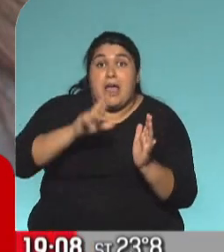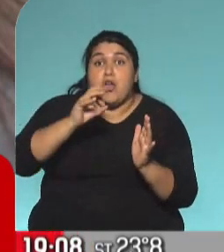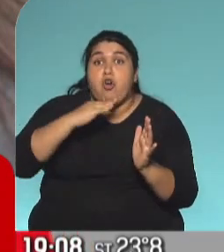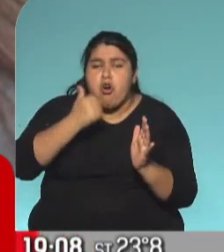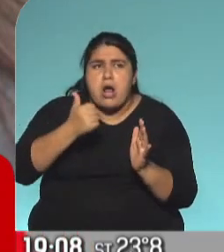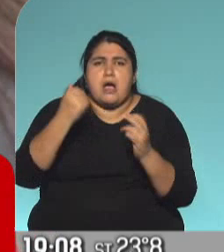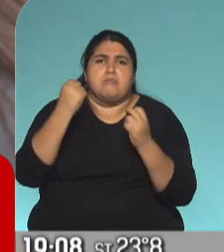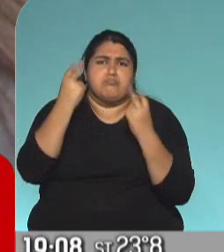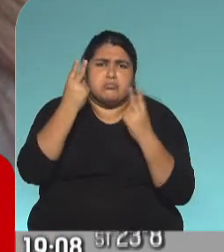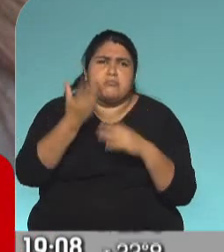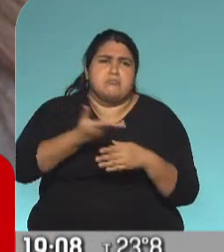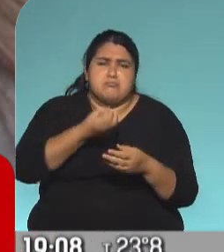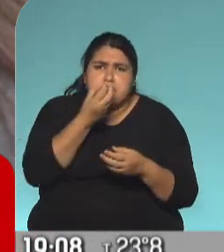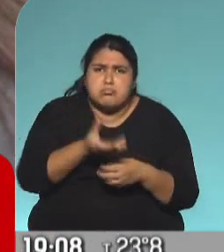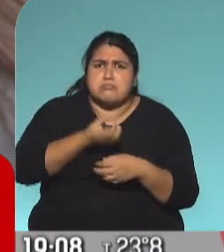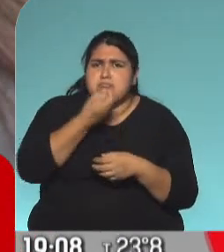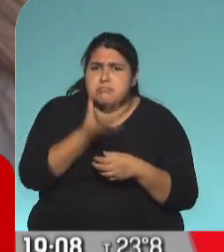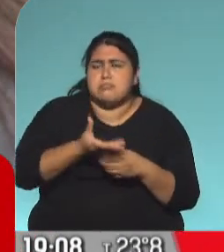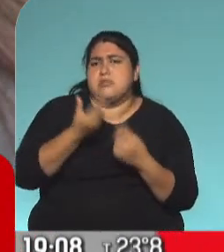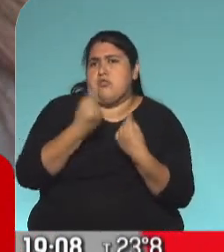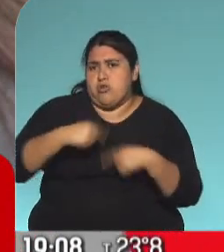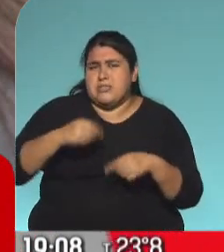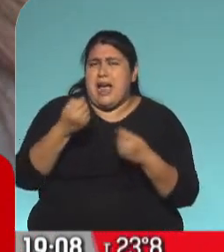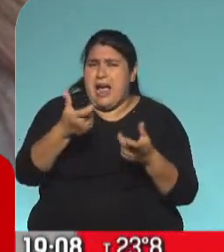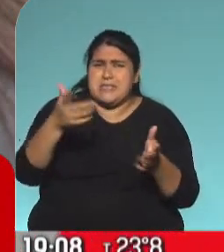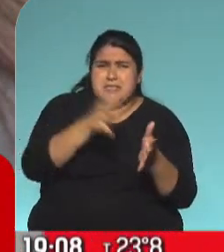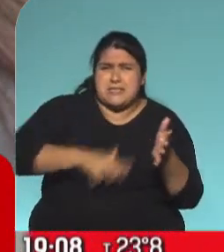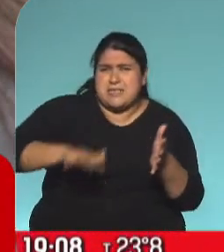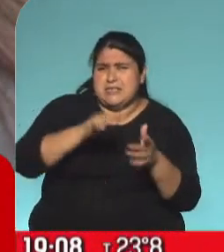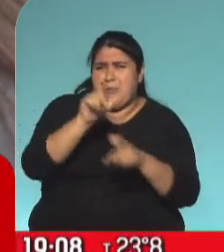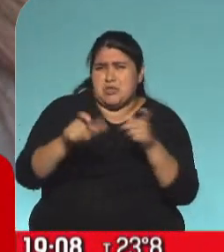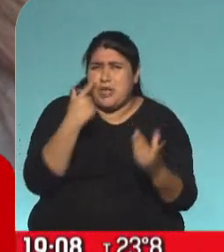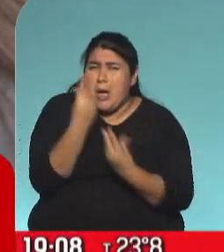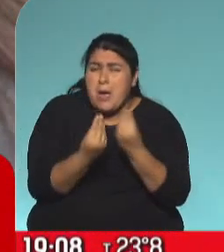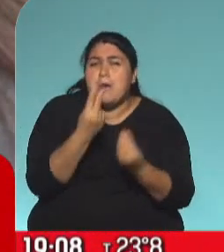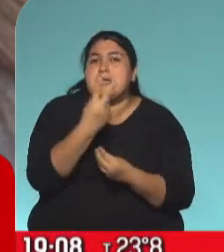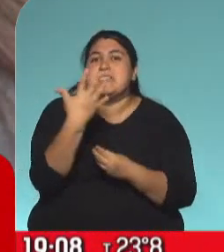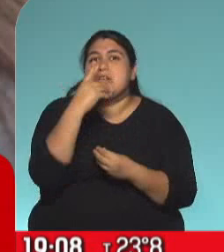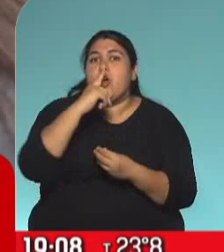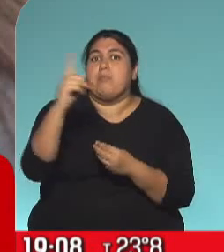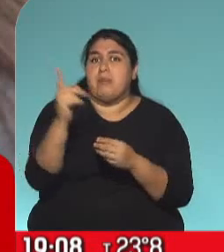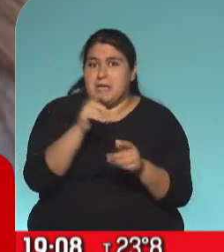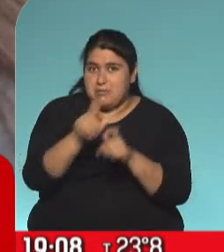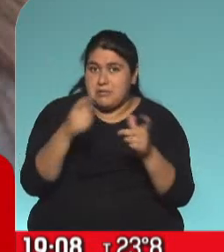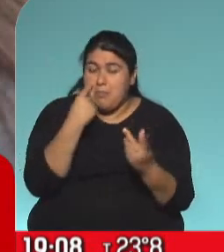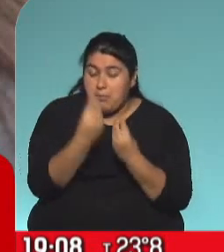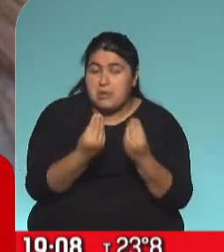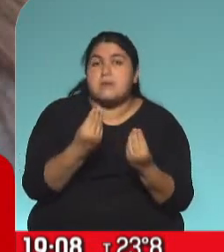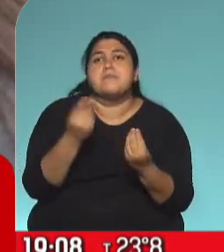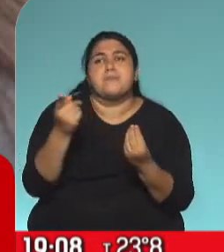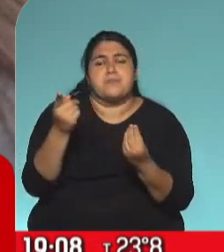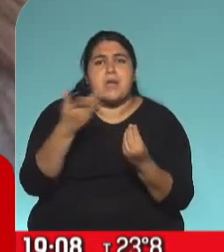empieza a contar cosas que pasan en un pueblo, una comunidad de unos 25.000 habitantes. y hablan de la participación